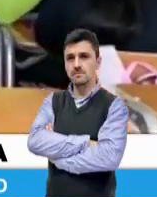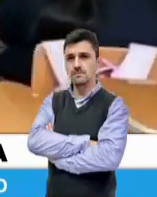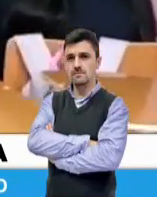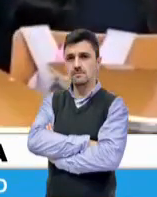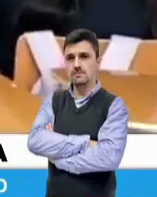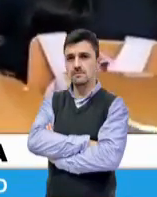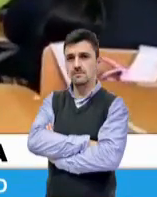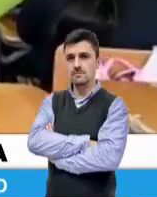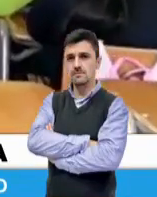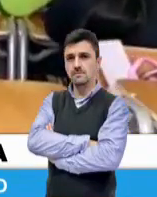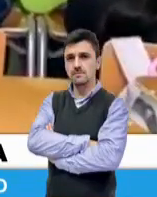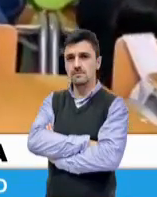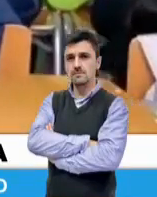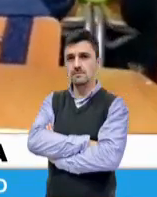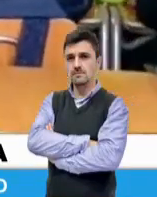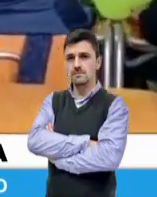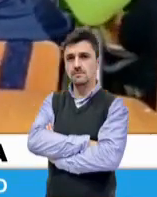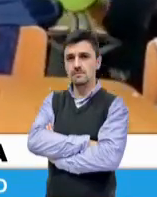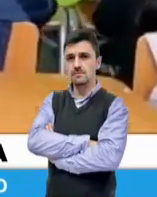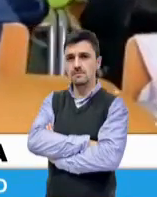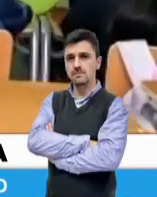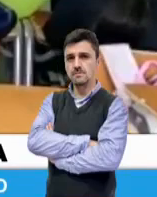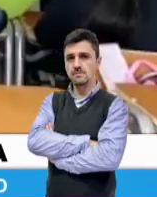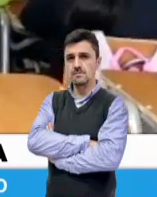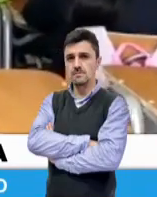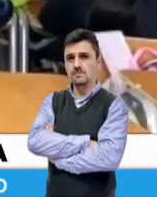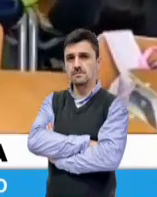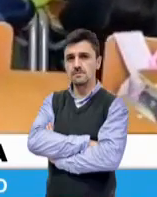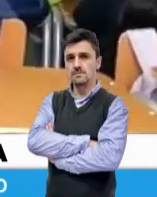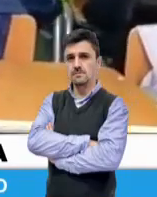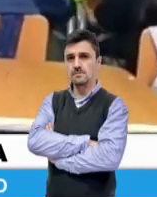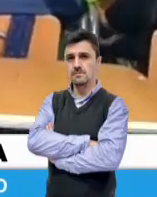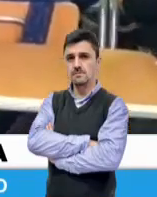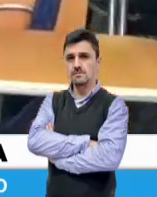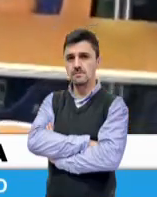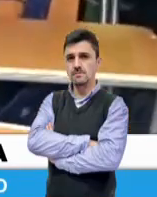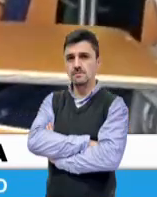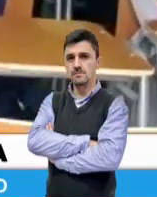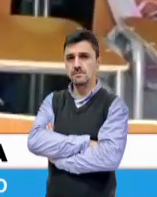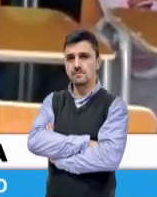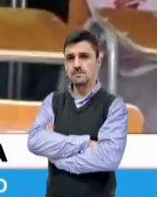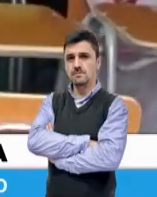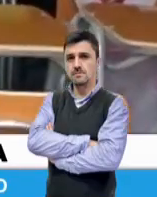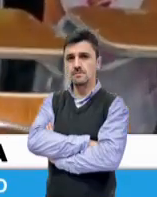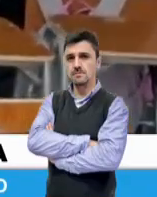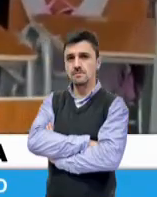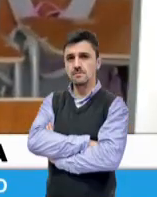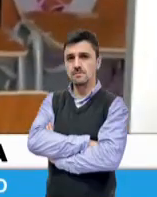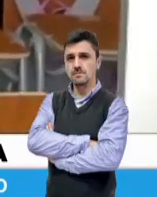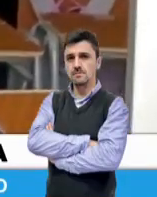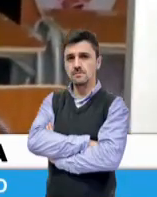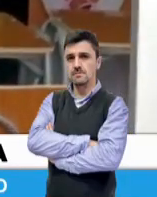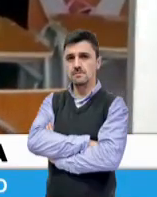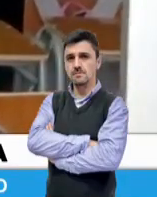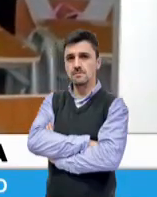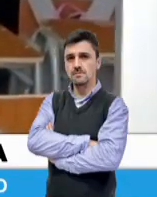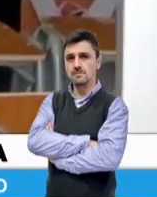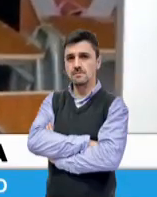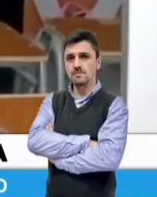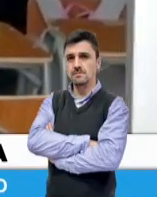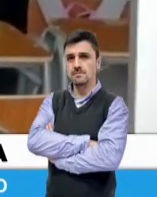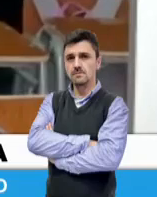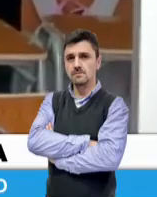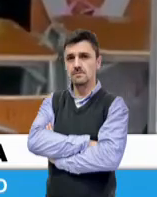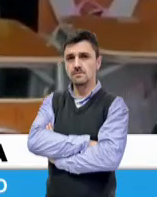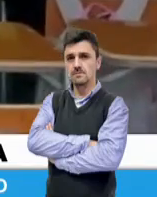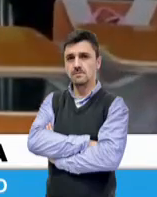la reconstrucción de las escuelas que fueron arrasadas por los incendios forestales en la zona central. Más de 140 alumnos es la matrícula de la escuela Jorge Valenzuela